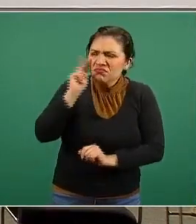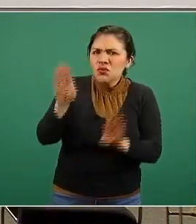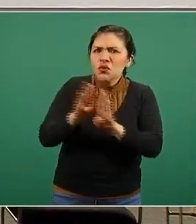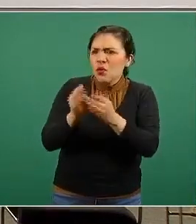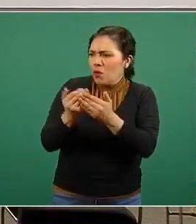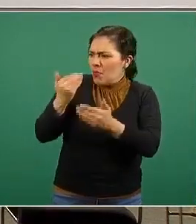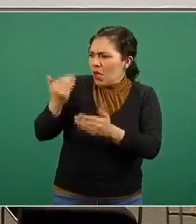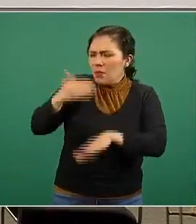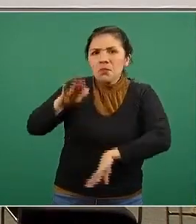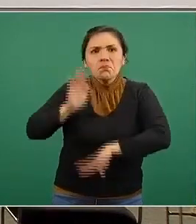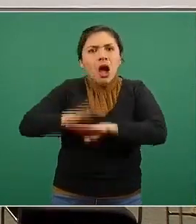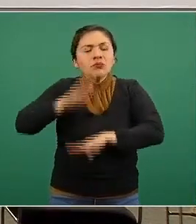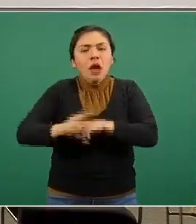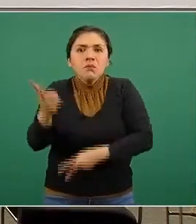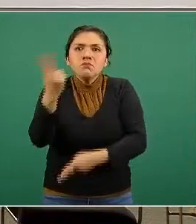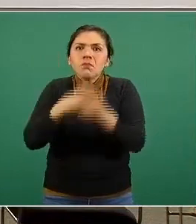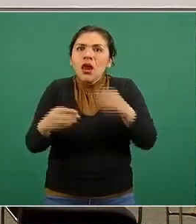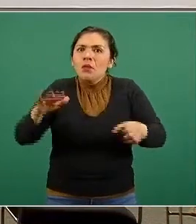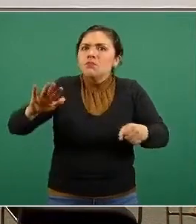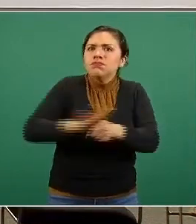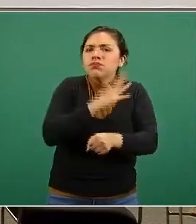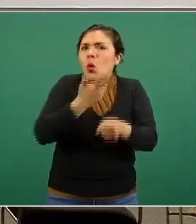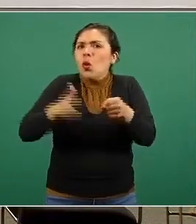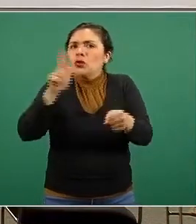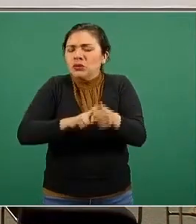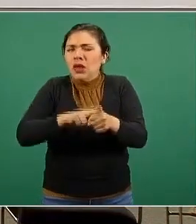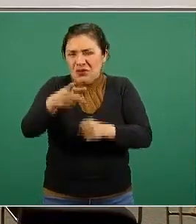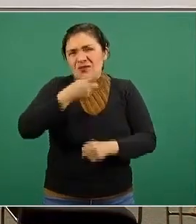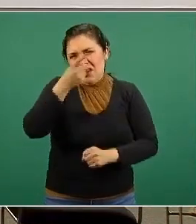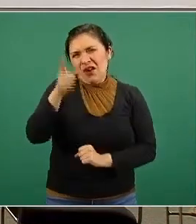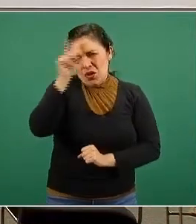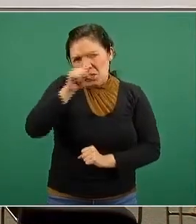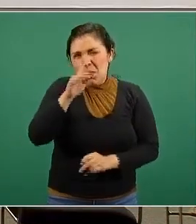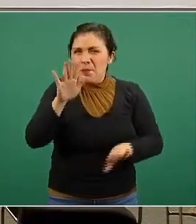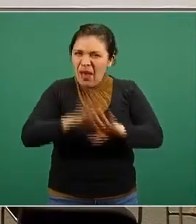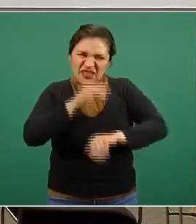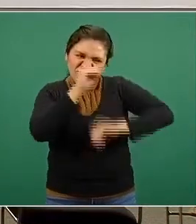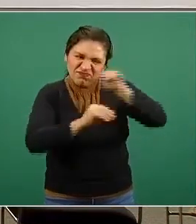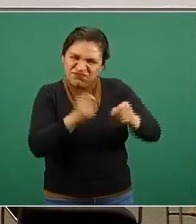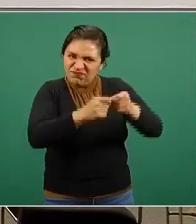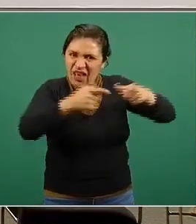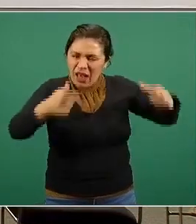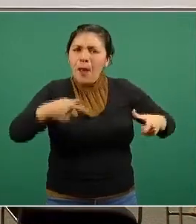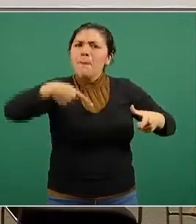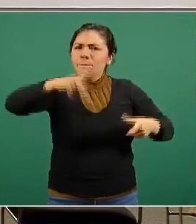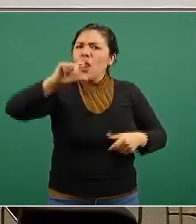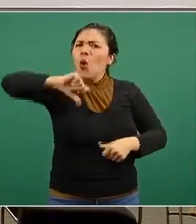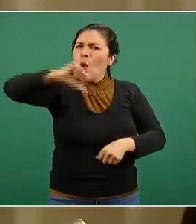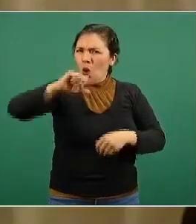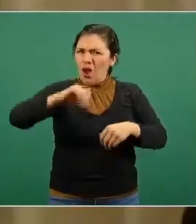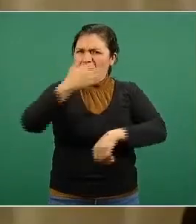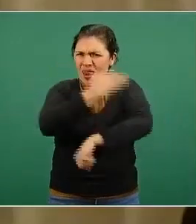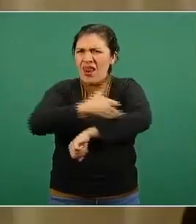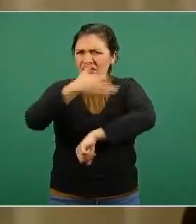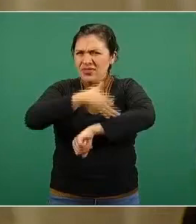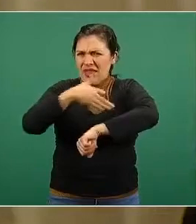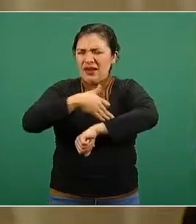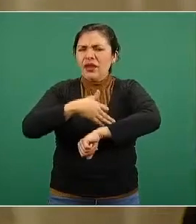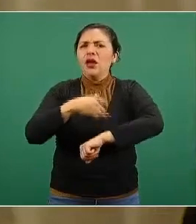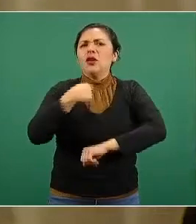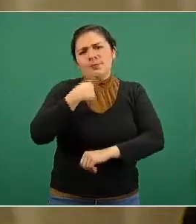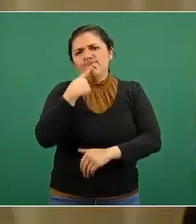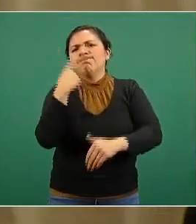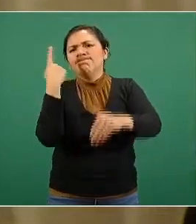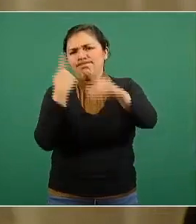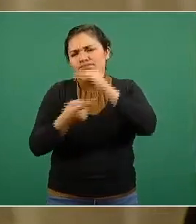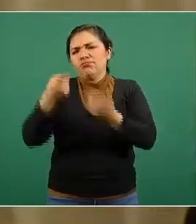rebasando. Obviamente está hablando usted de la reconversión hospitalaria, pero volvemos al mismo punto. Hoy en la tarde hacíamos la